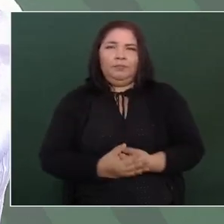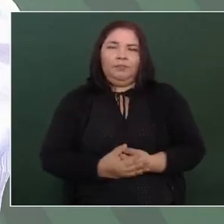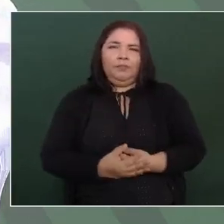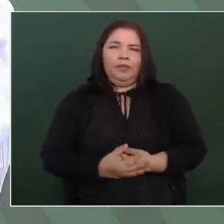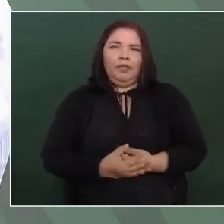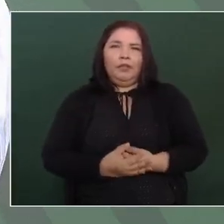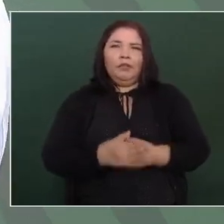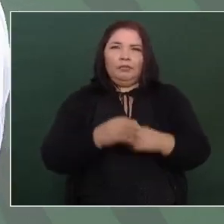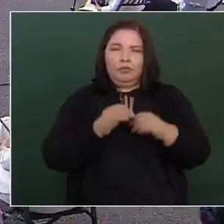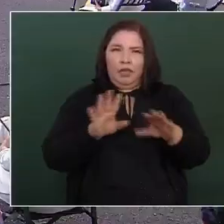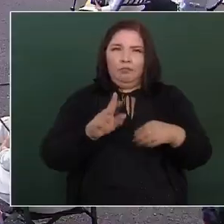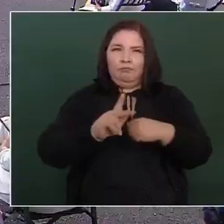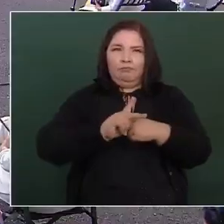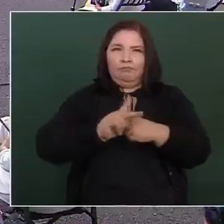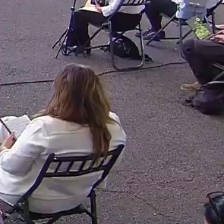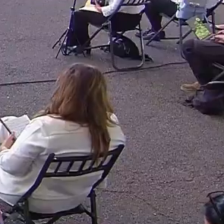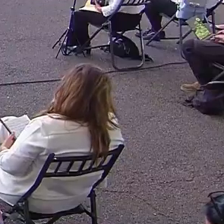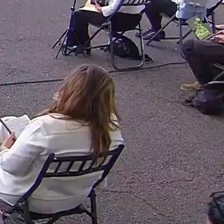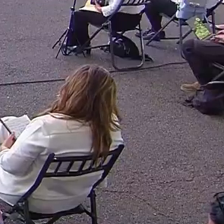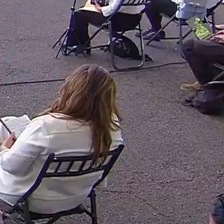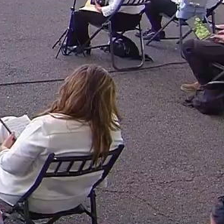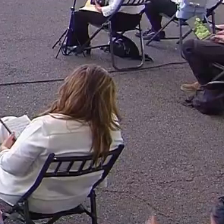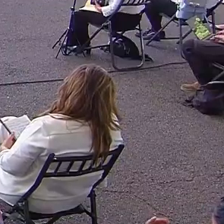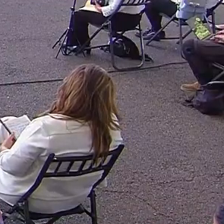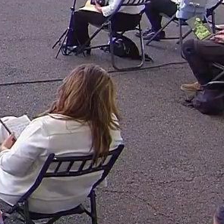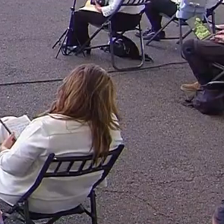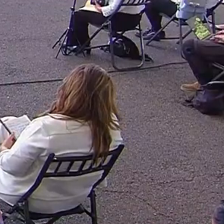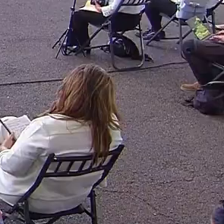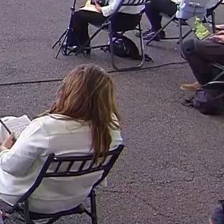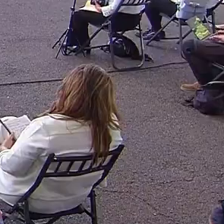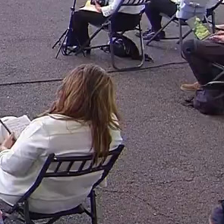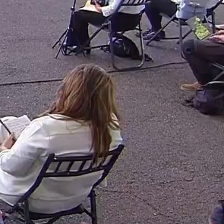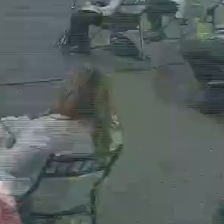viene ya en unos días más otro aumento,